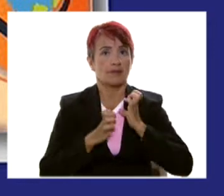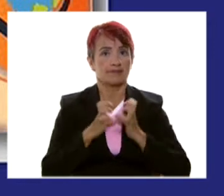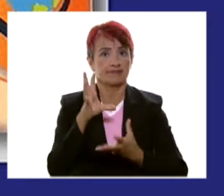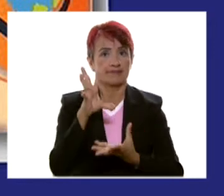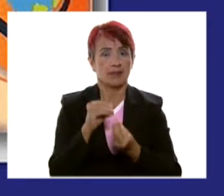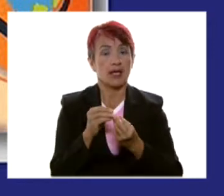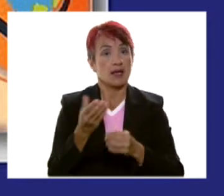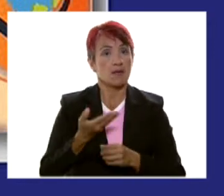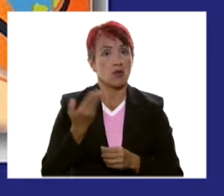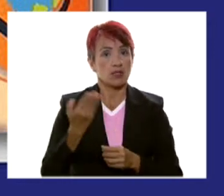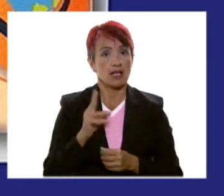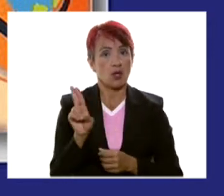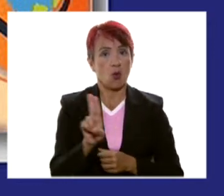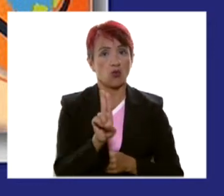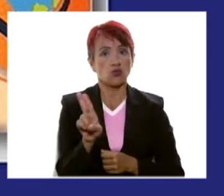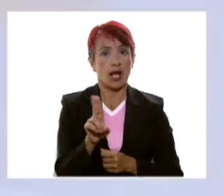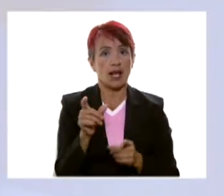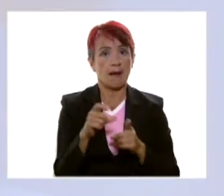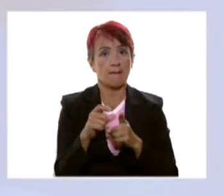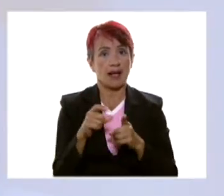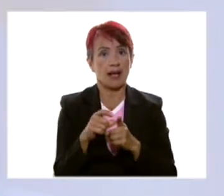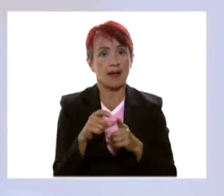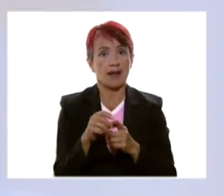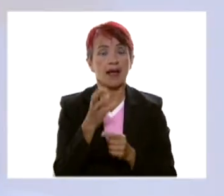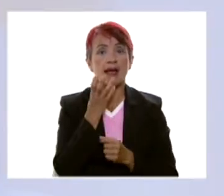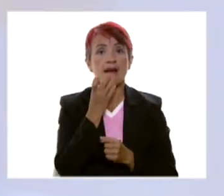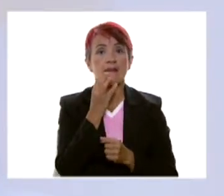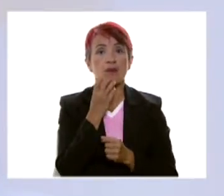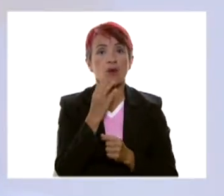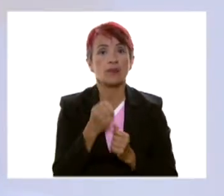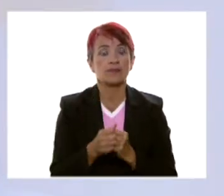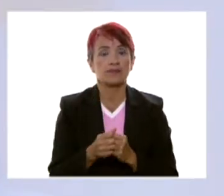es importante utilizar como tal